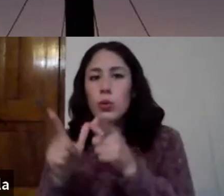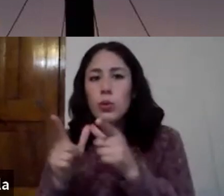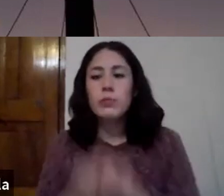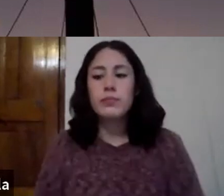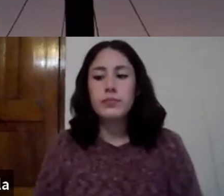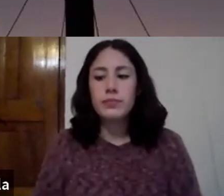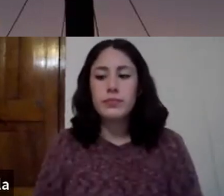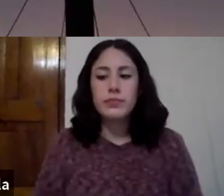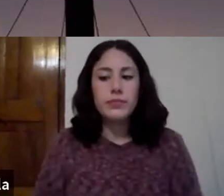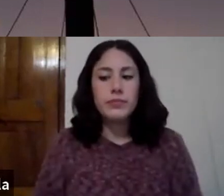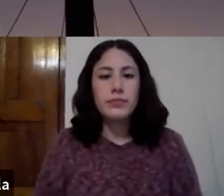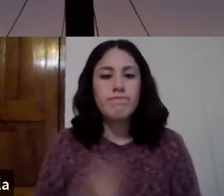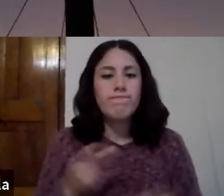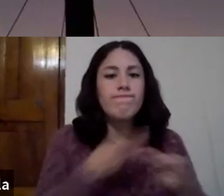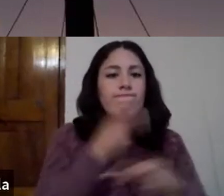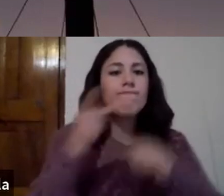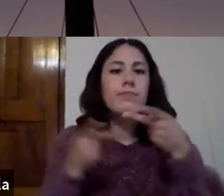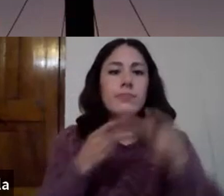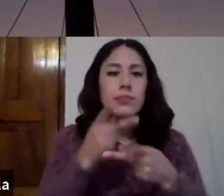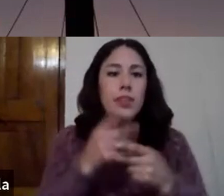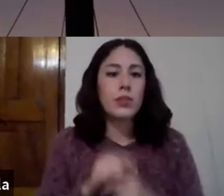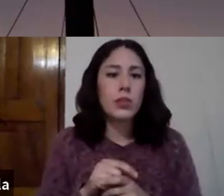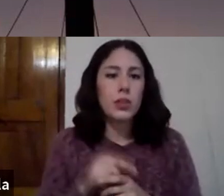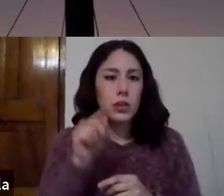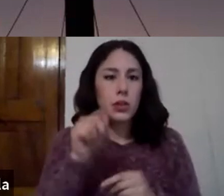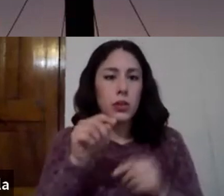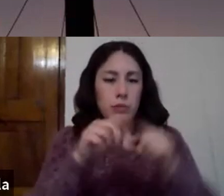pregunta, la que ven en pantalla.